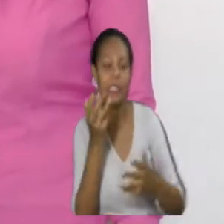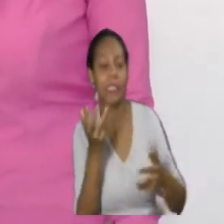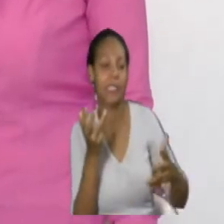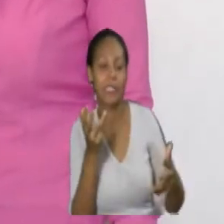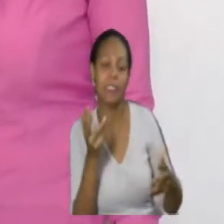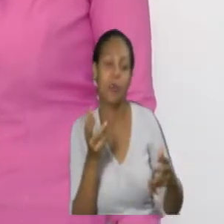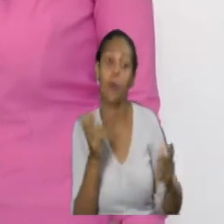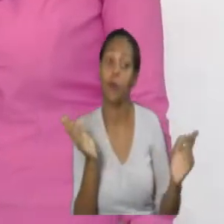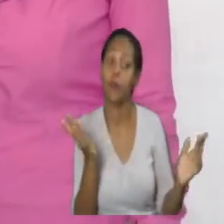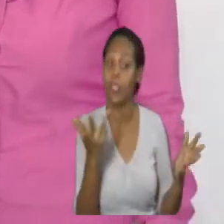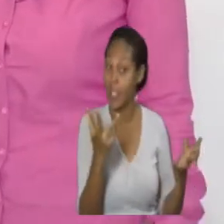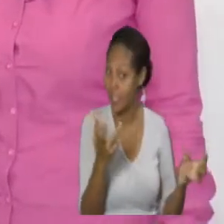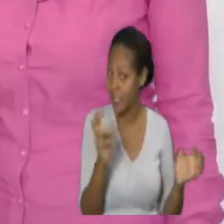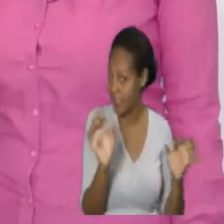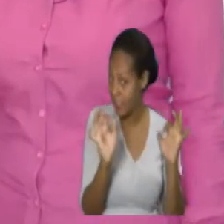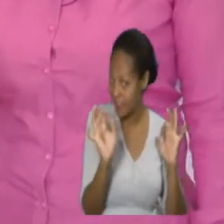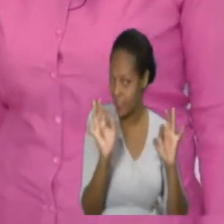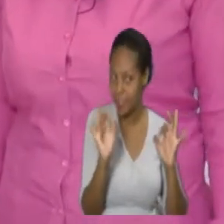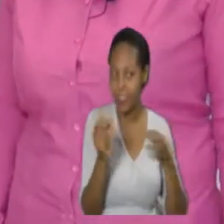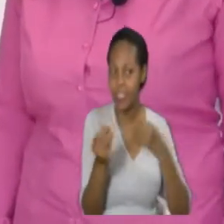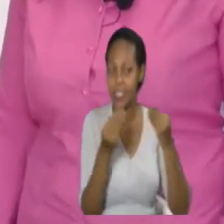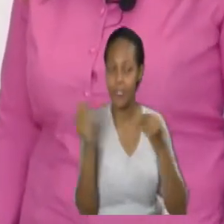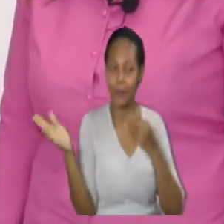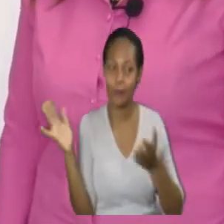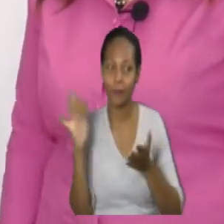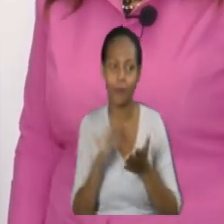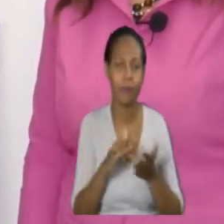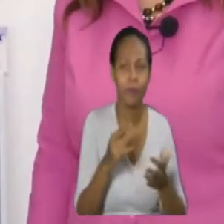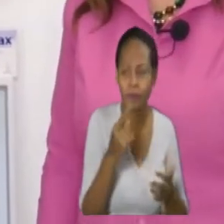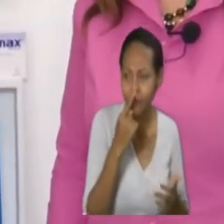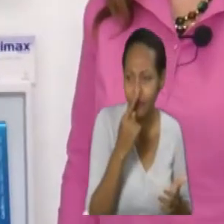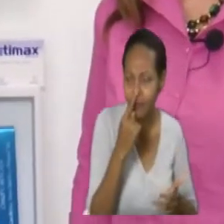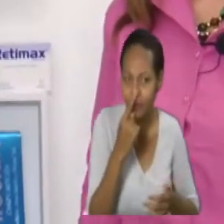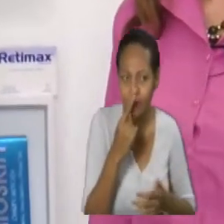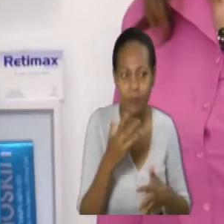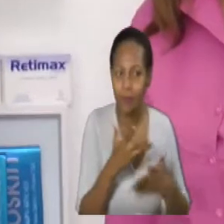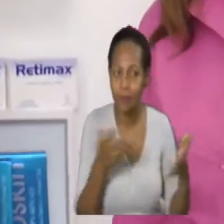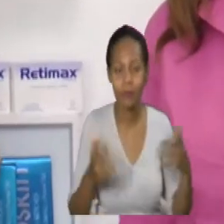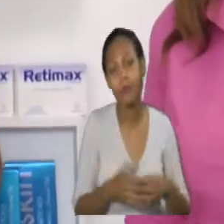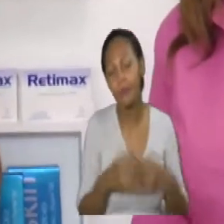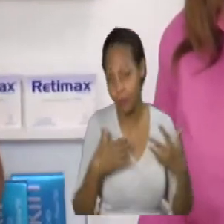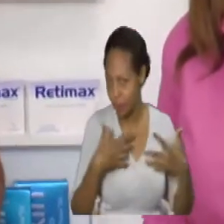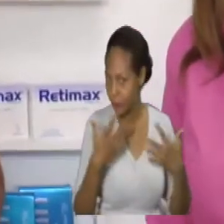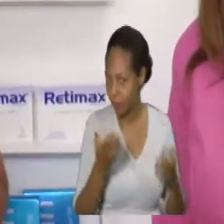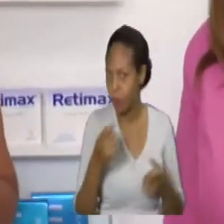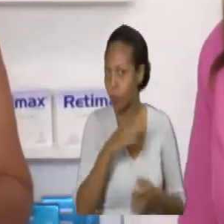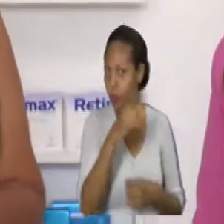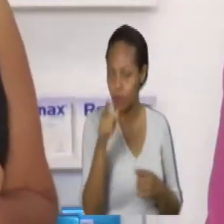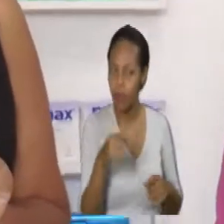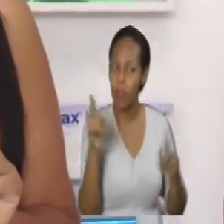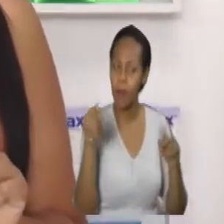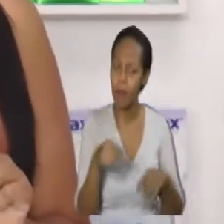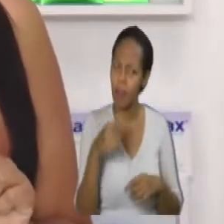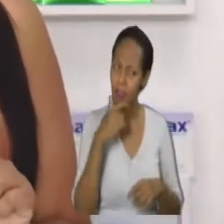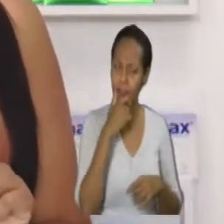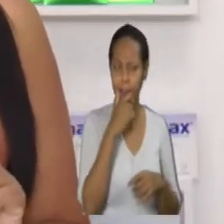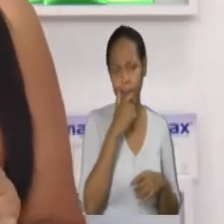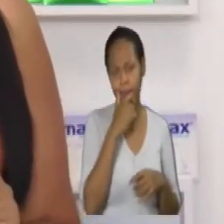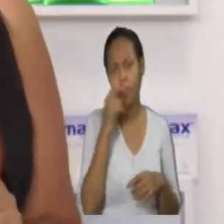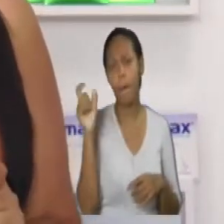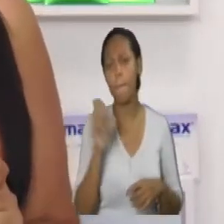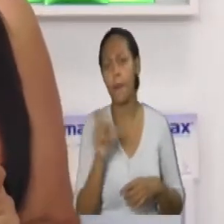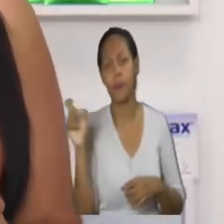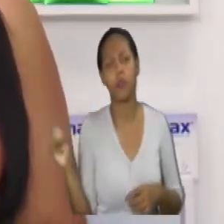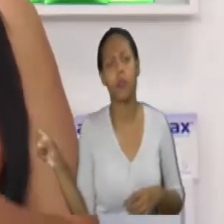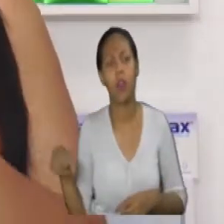venir aquí a conocer nuestros productos. Yo quiero que en estos momentos ustedes también conozcan las dudas que tienen nuestros televidentes